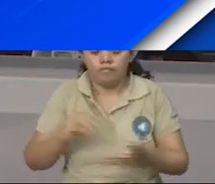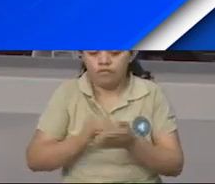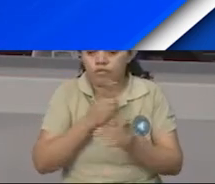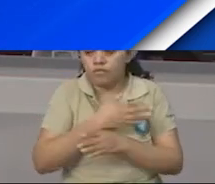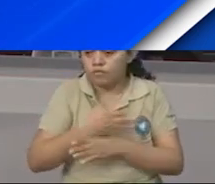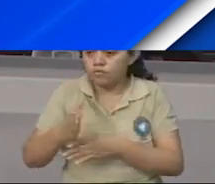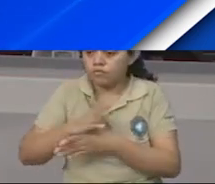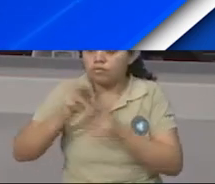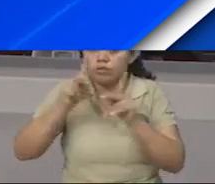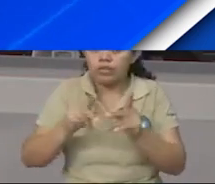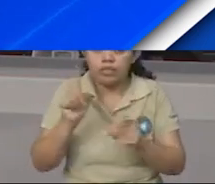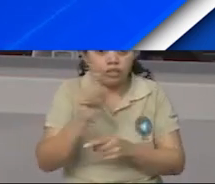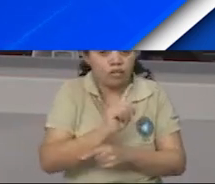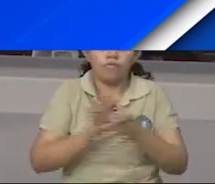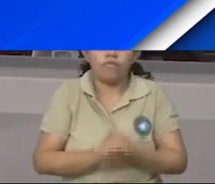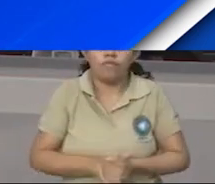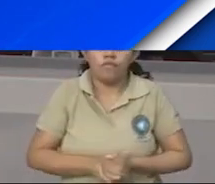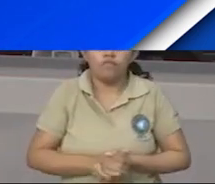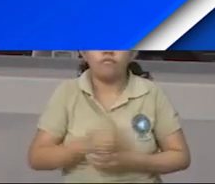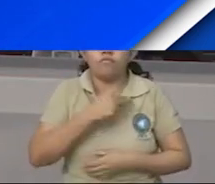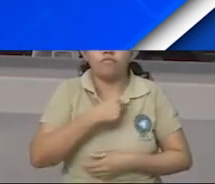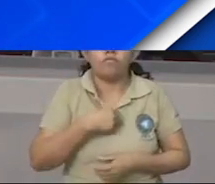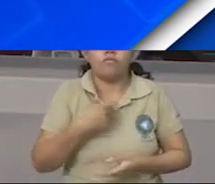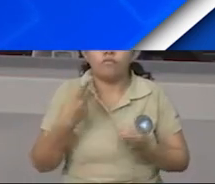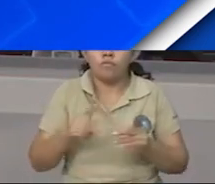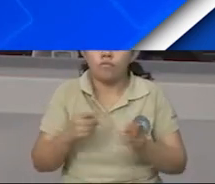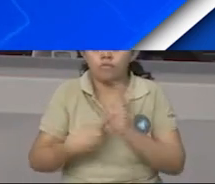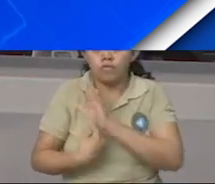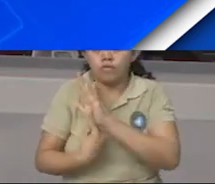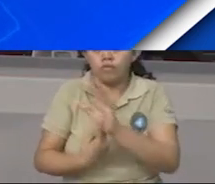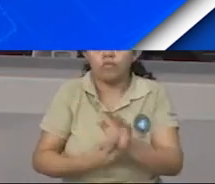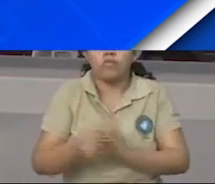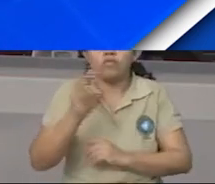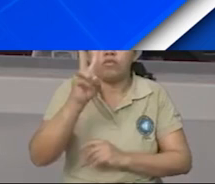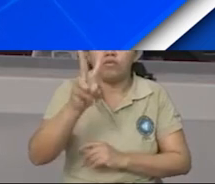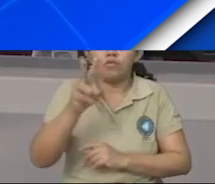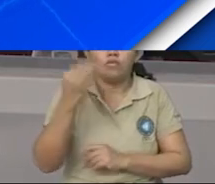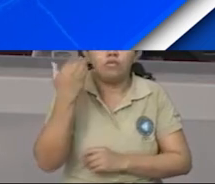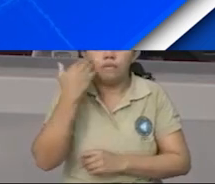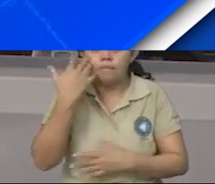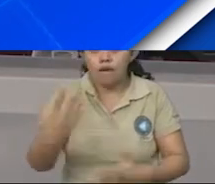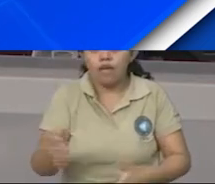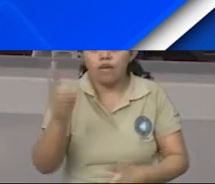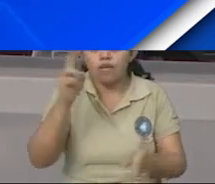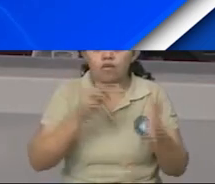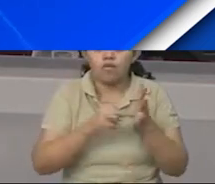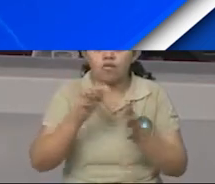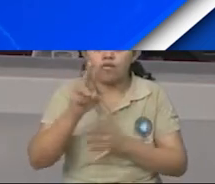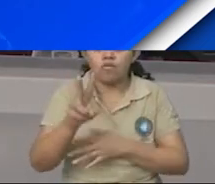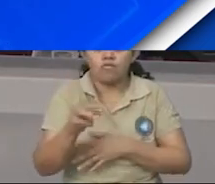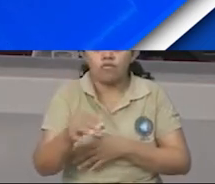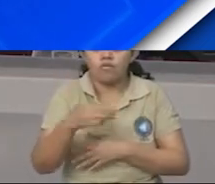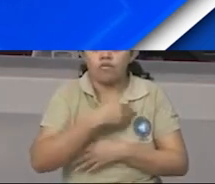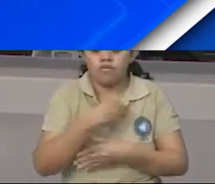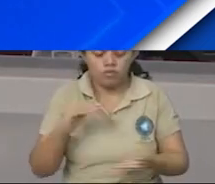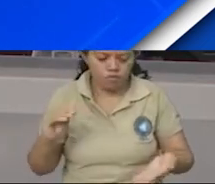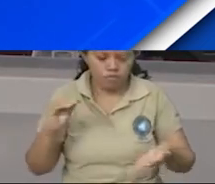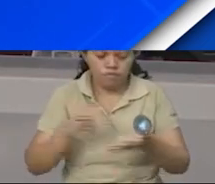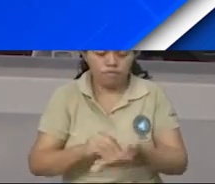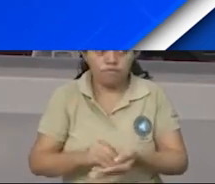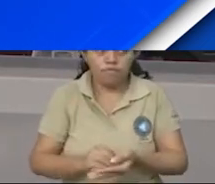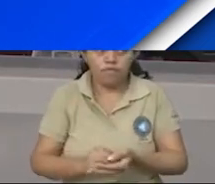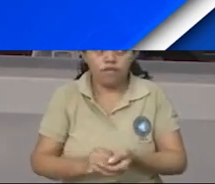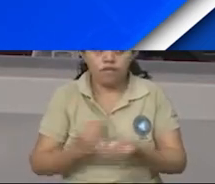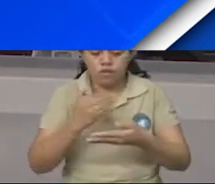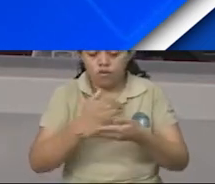depuración y consolidación. En esta fase se procedió el día 2 de mayo del presente año a ingresar el documento de delimitación